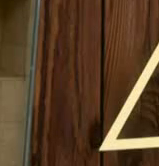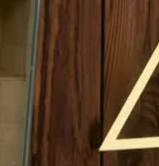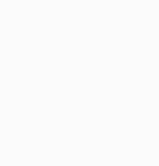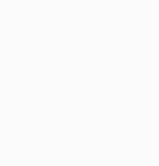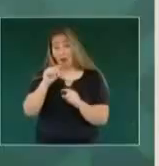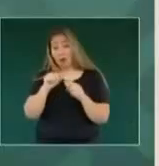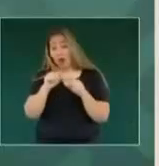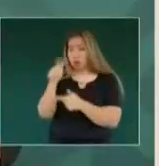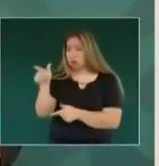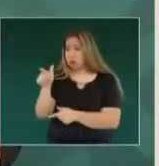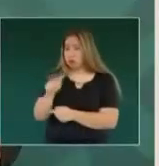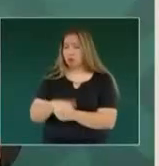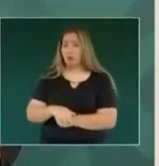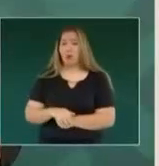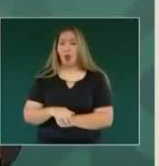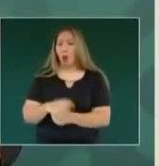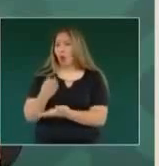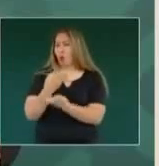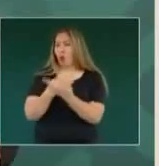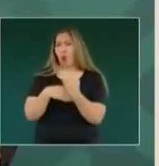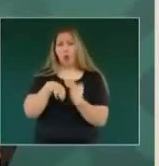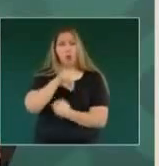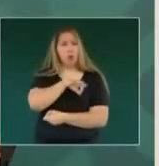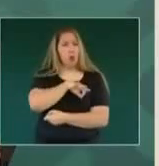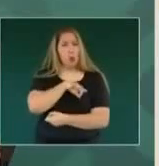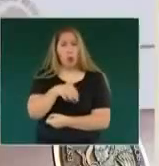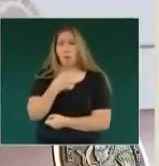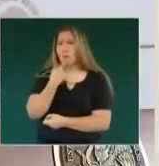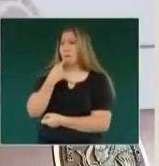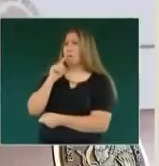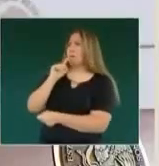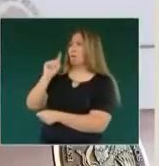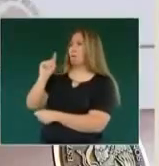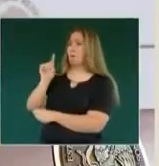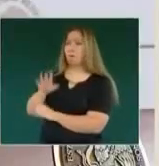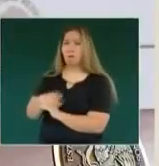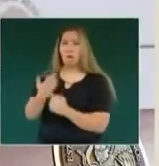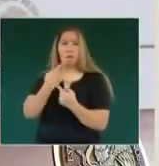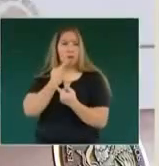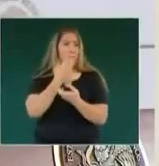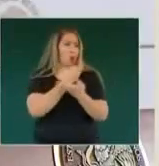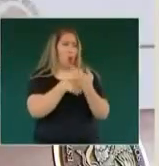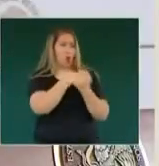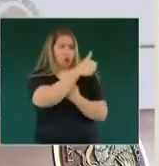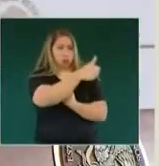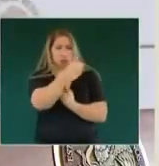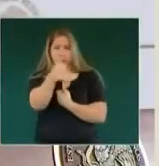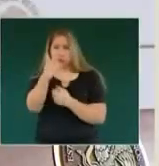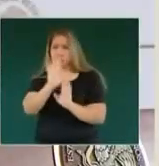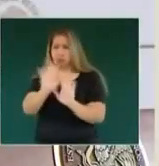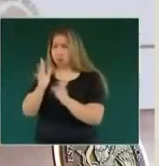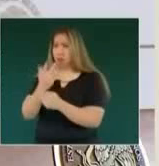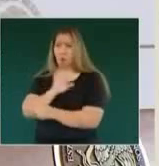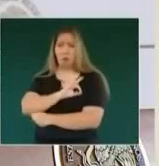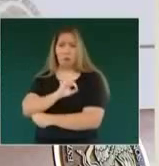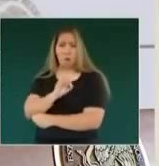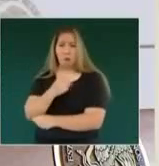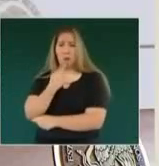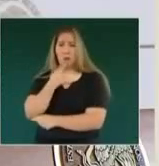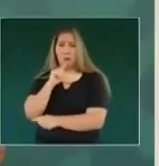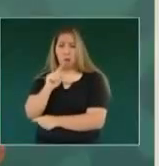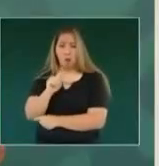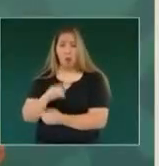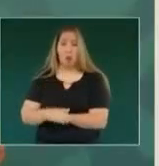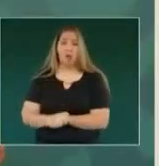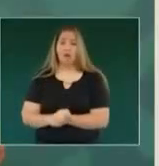que estamos en temporada de elecciones, obviamente, que es normal que todos opinen Y que eso no ocurre solo en México, también en otros países durante